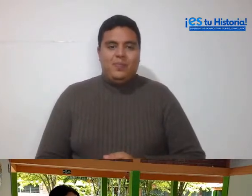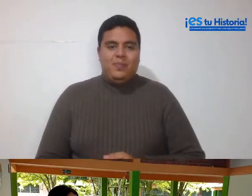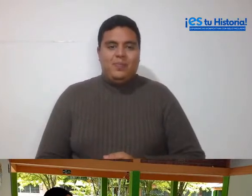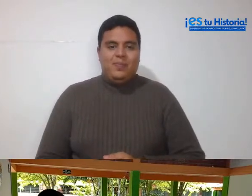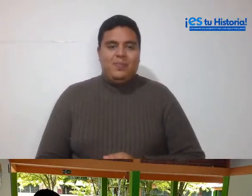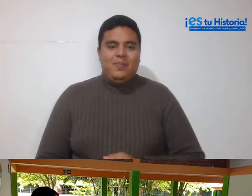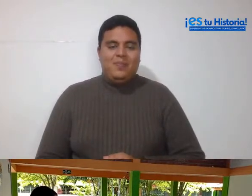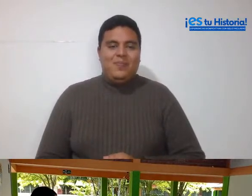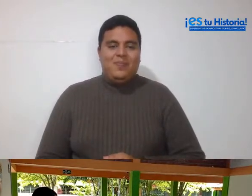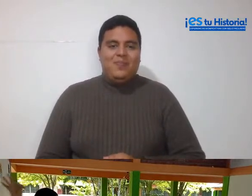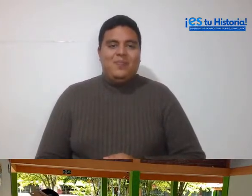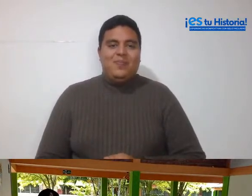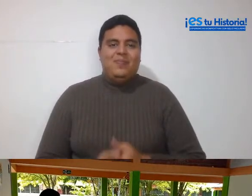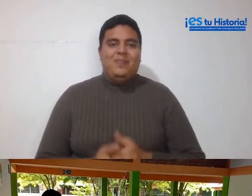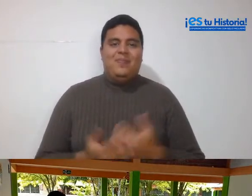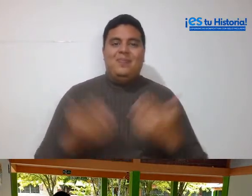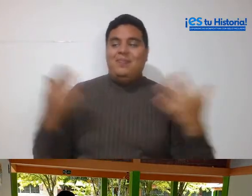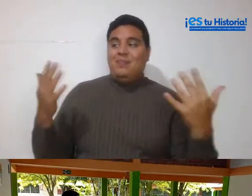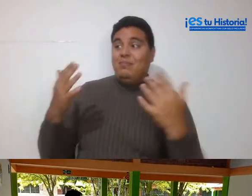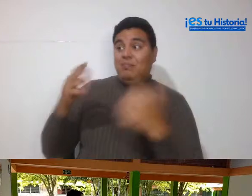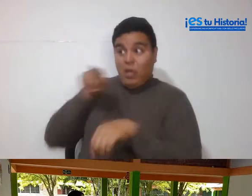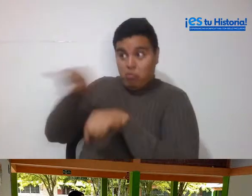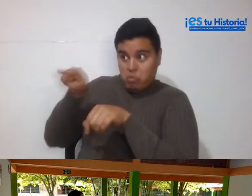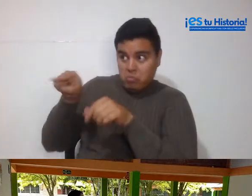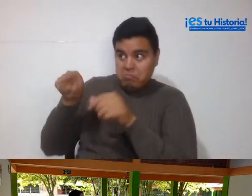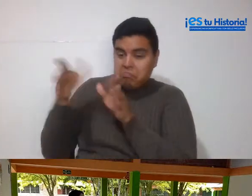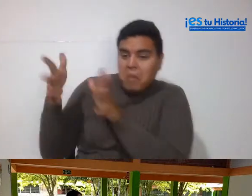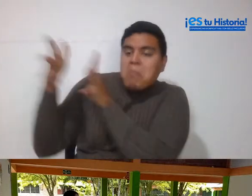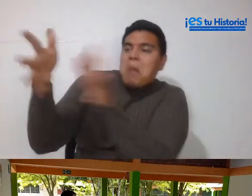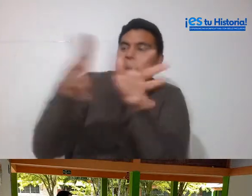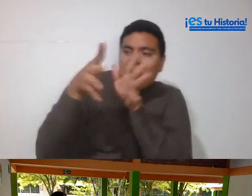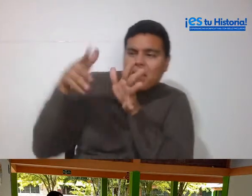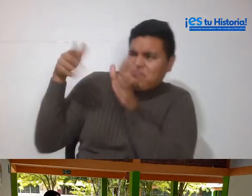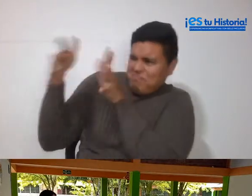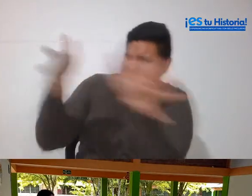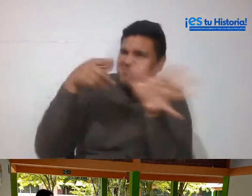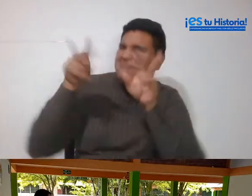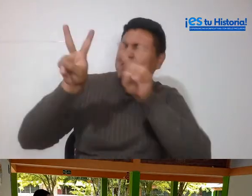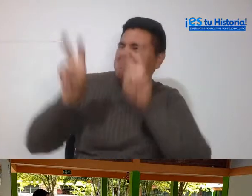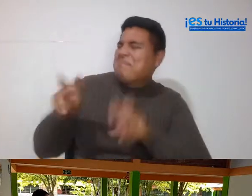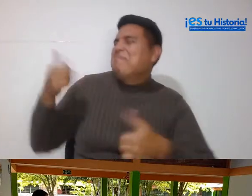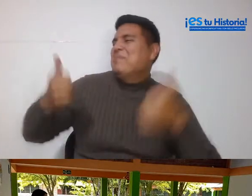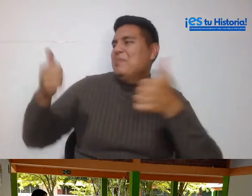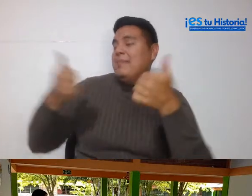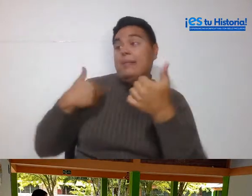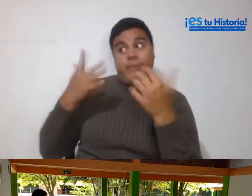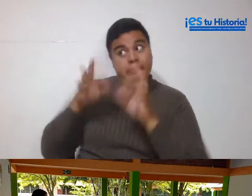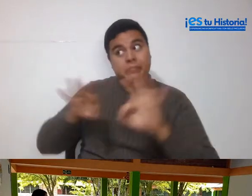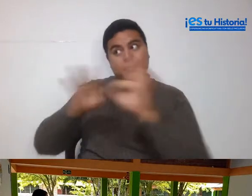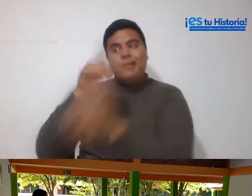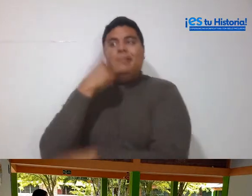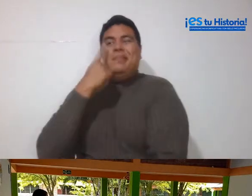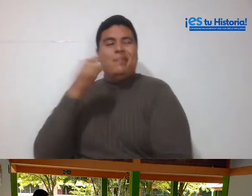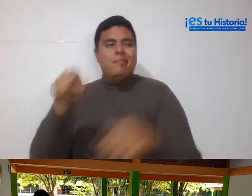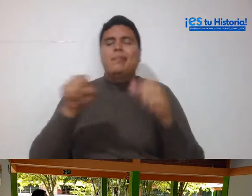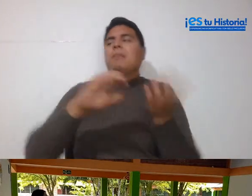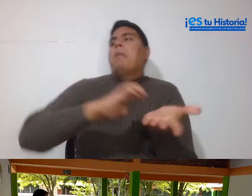¿Qué estás aprendiendo? ¿Qué estás enseñando? Porque mira, mira que es importante. Estamos hablando, por ejemplo, del sistema Braille. Estamos aprendiendo, por ejemplo,